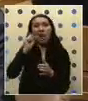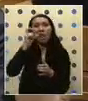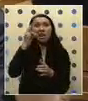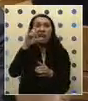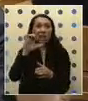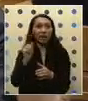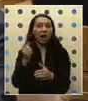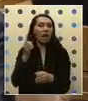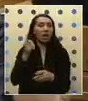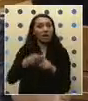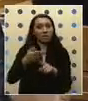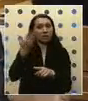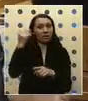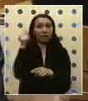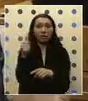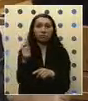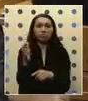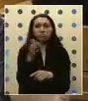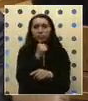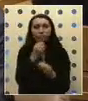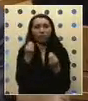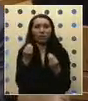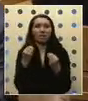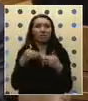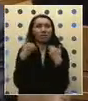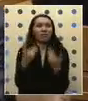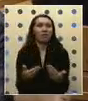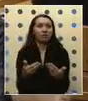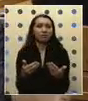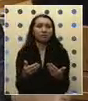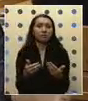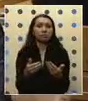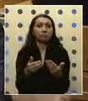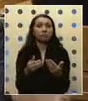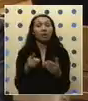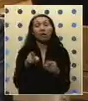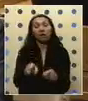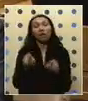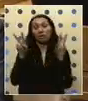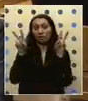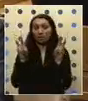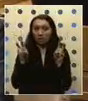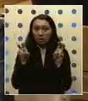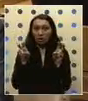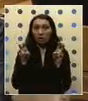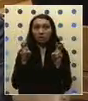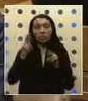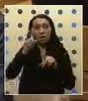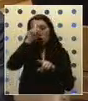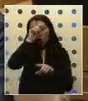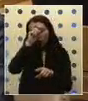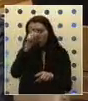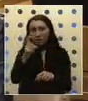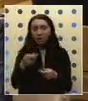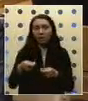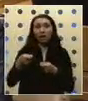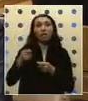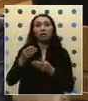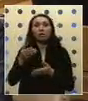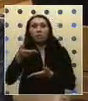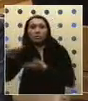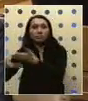director y no se hizo oportunamente. Sobre el tema hospitalario y concesiones